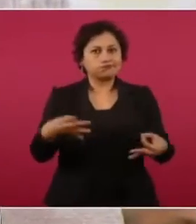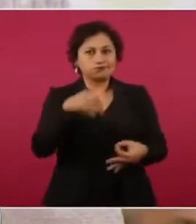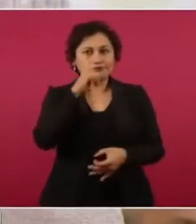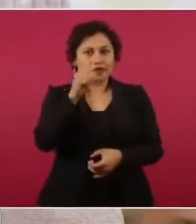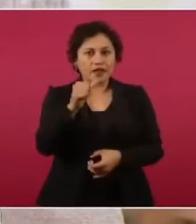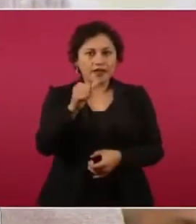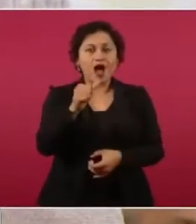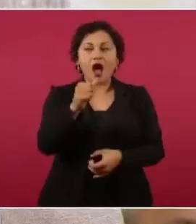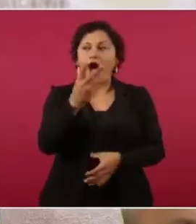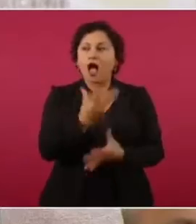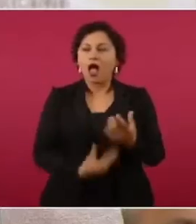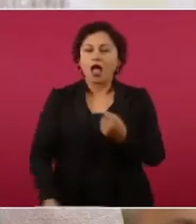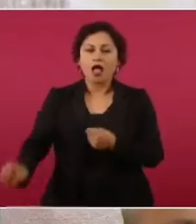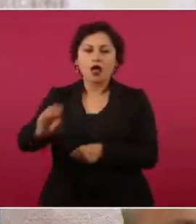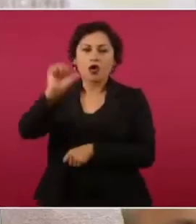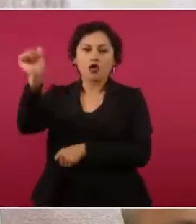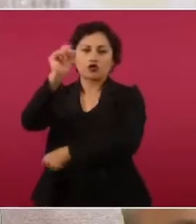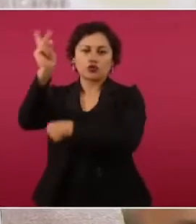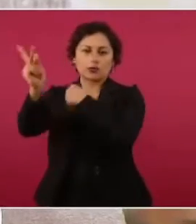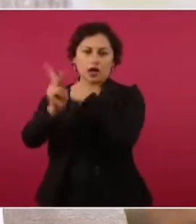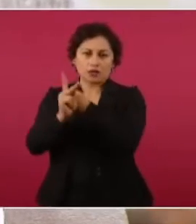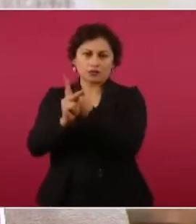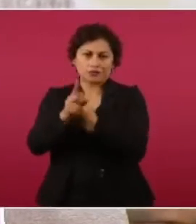Y ahora está hasta de moda que se van a vivir